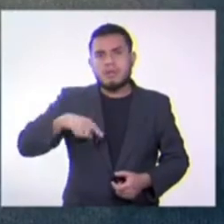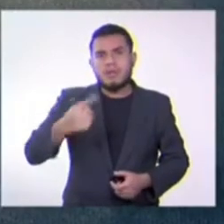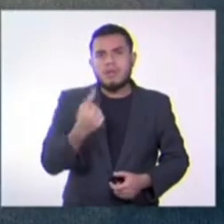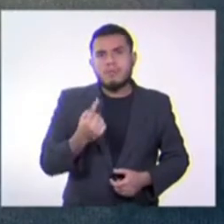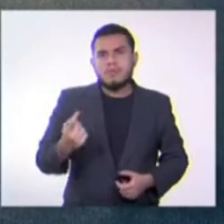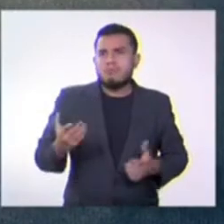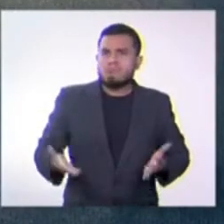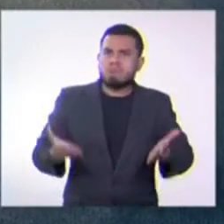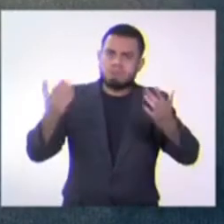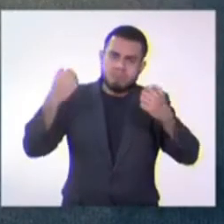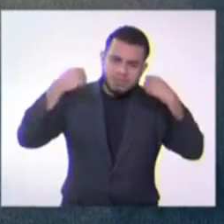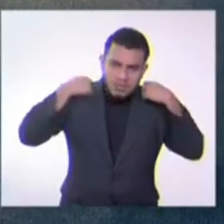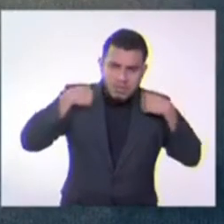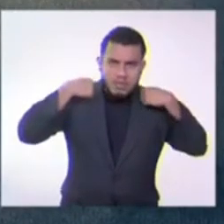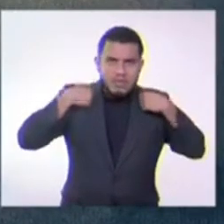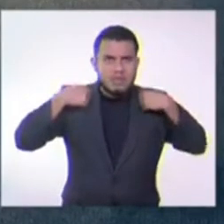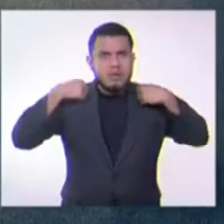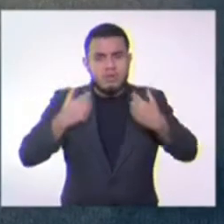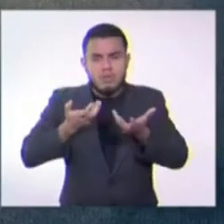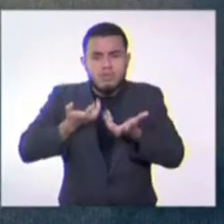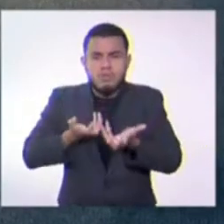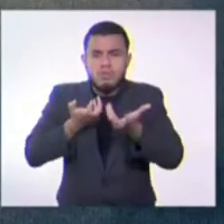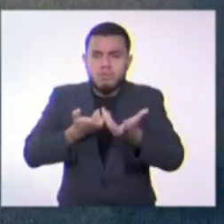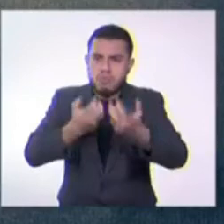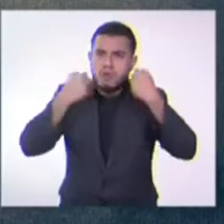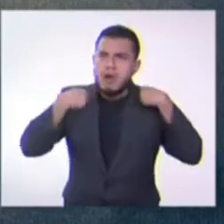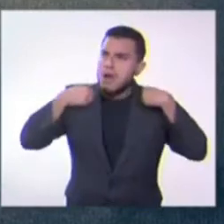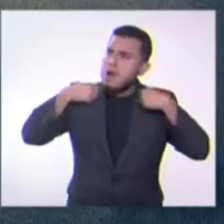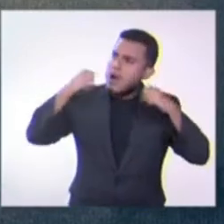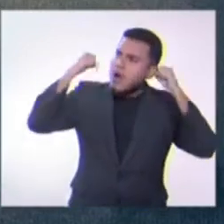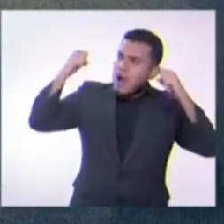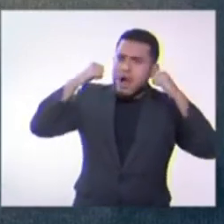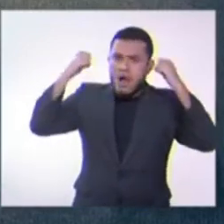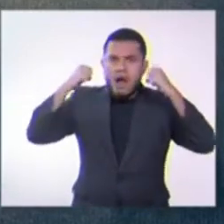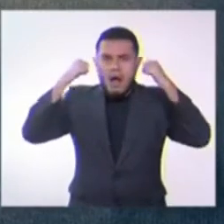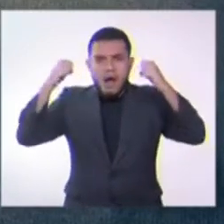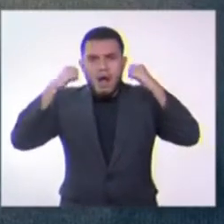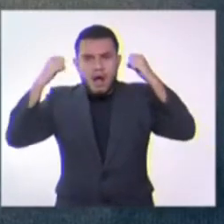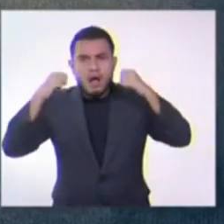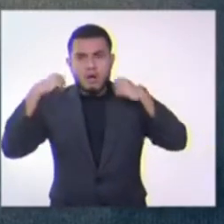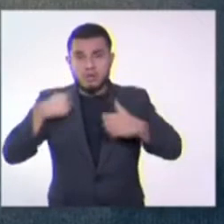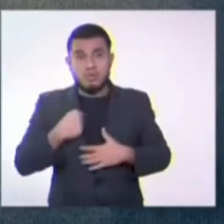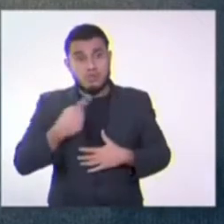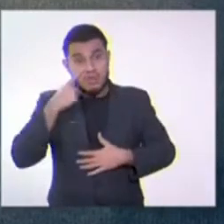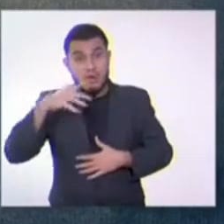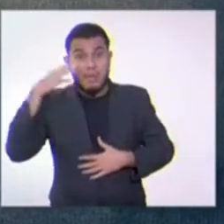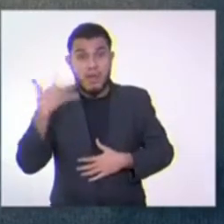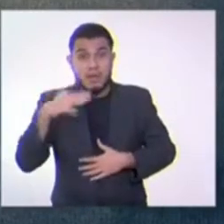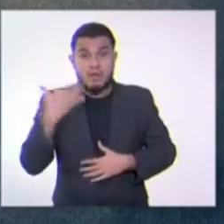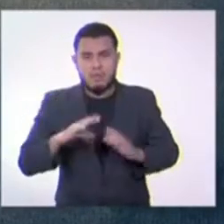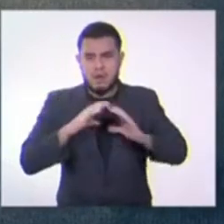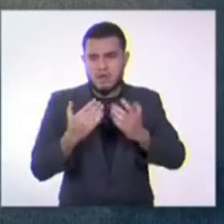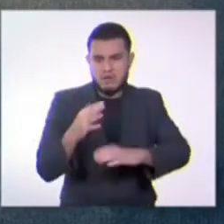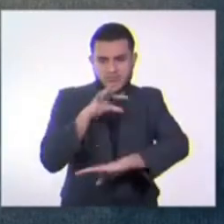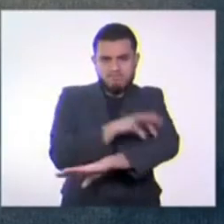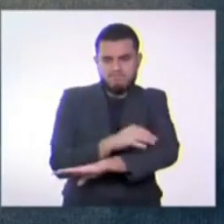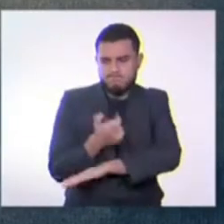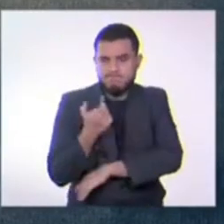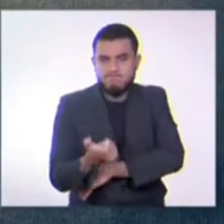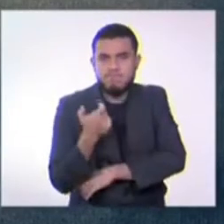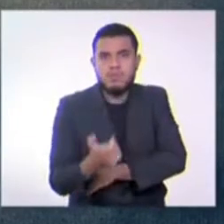en hombros y me llevaron por las calles de la ciudad. Me convertí en una amenaza para las clases poderosas del